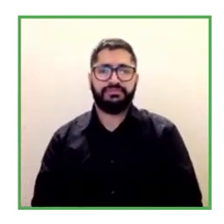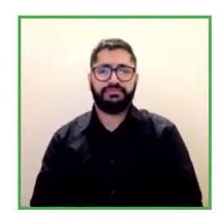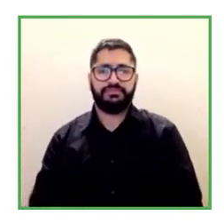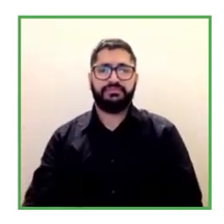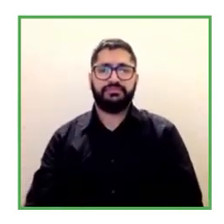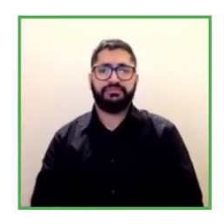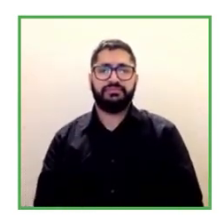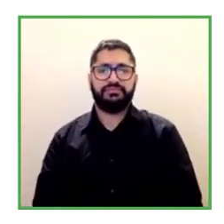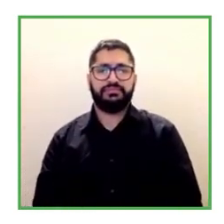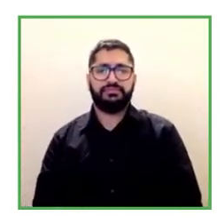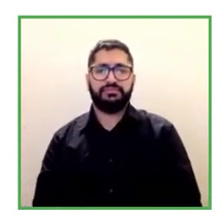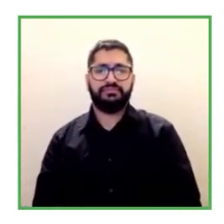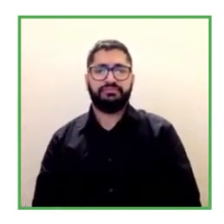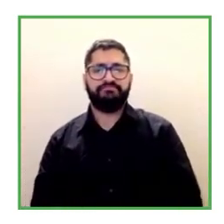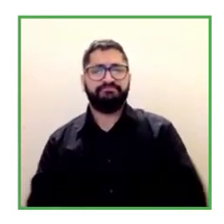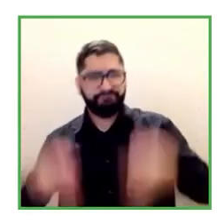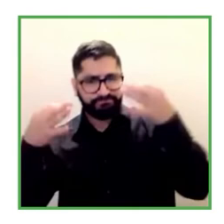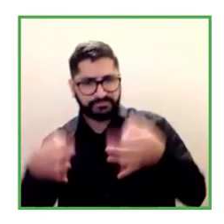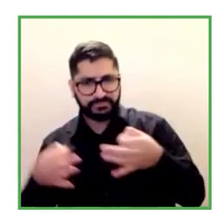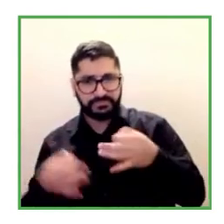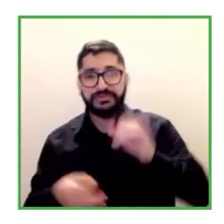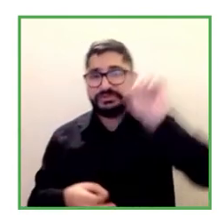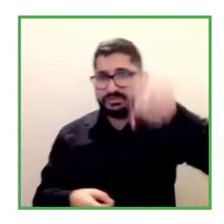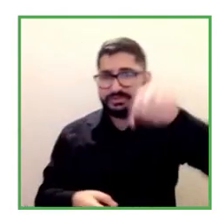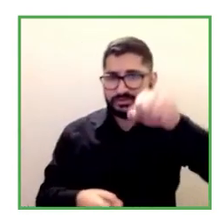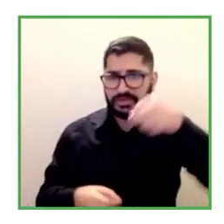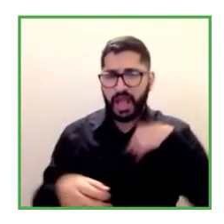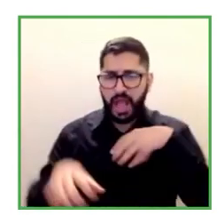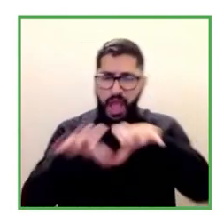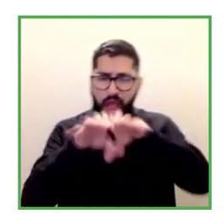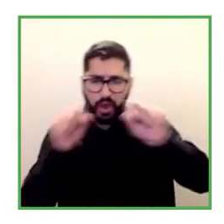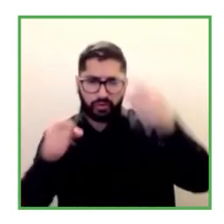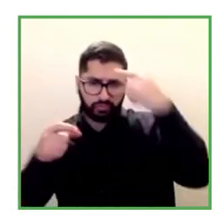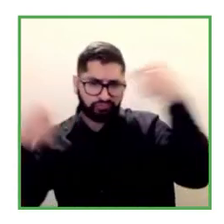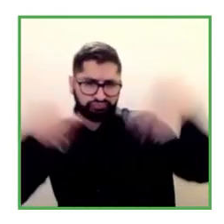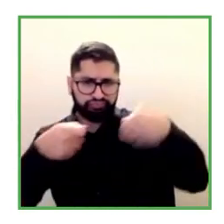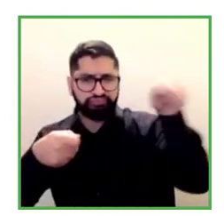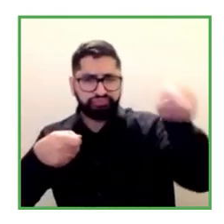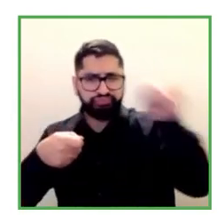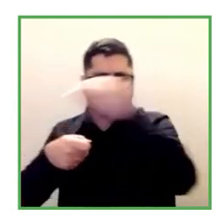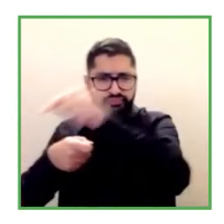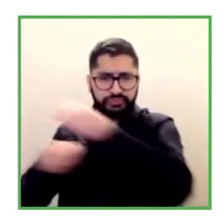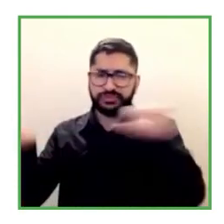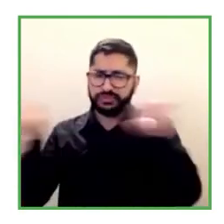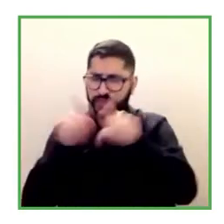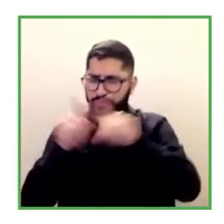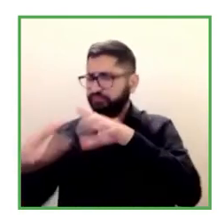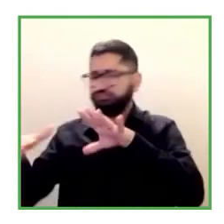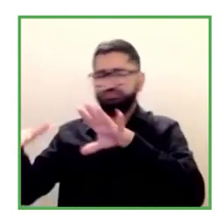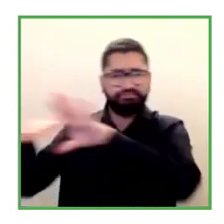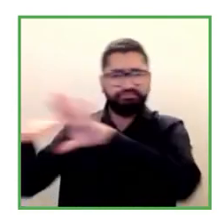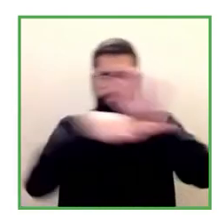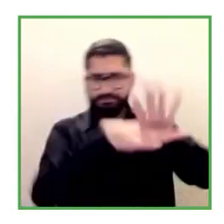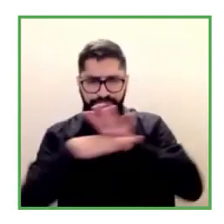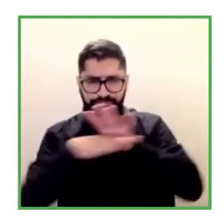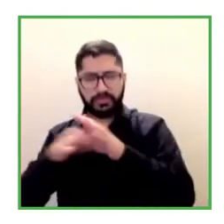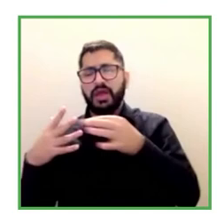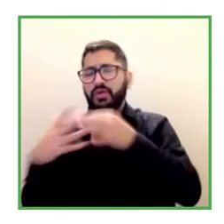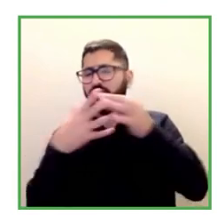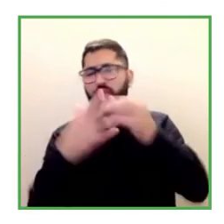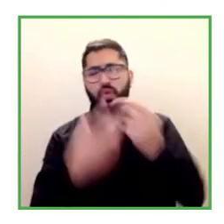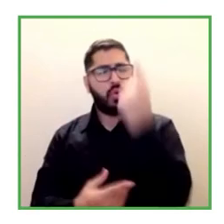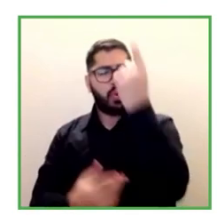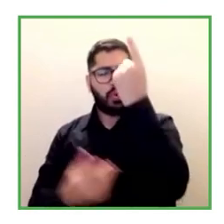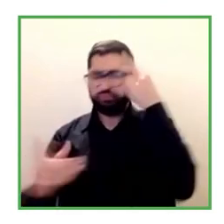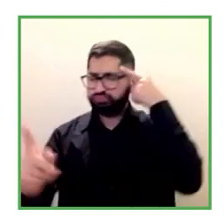estoy muy de acuerdo con lo que han comentado. La inclusión no es solamente lograr la contratación, y eso lo hemos vivido